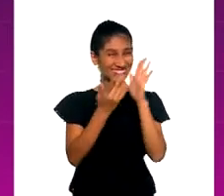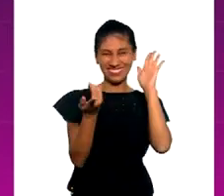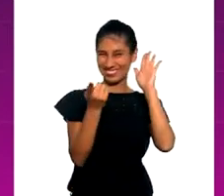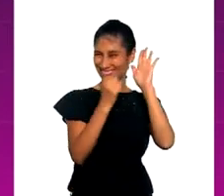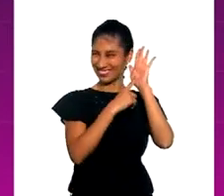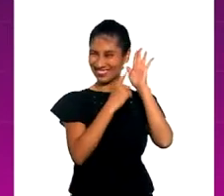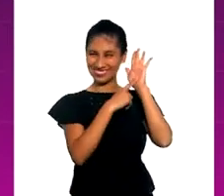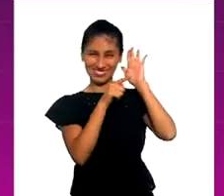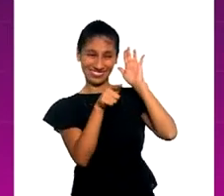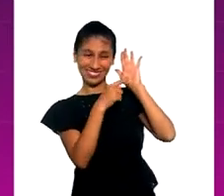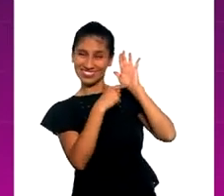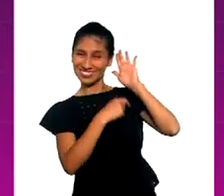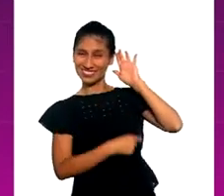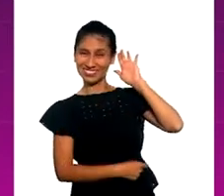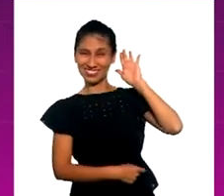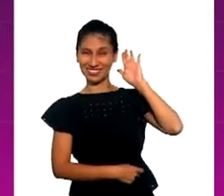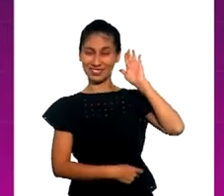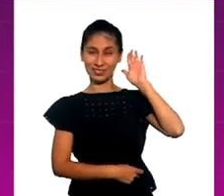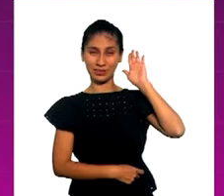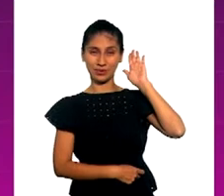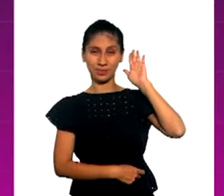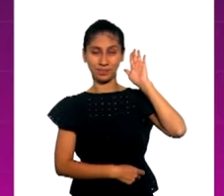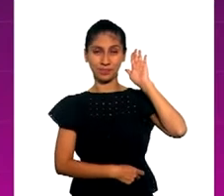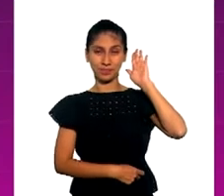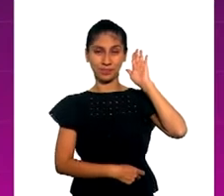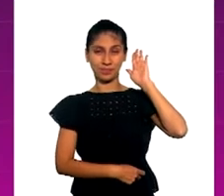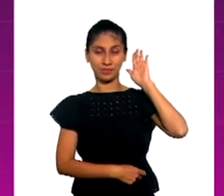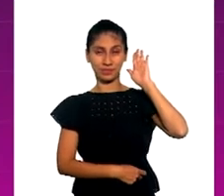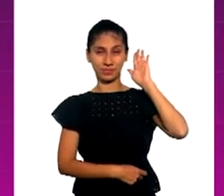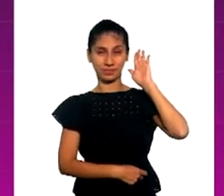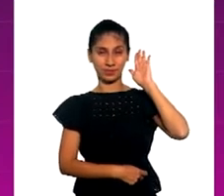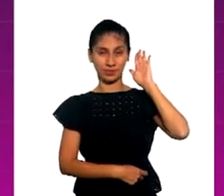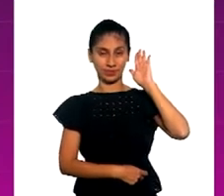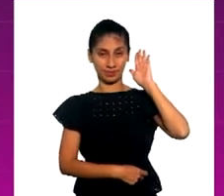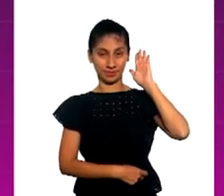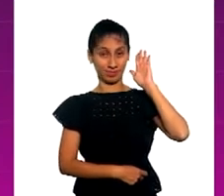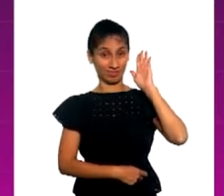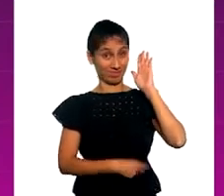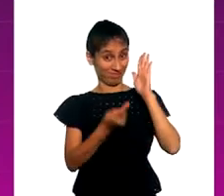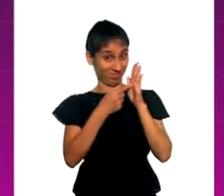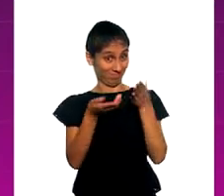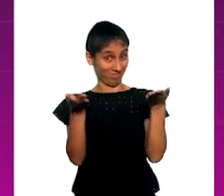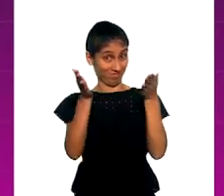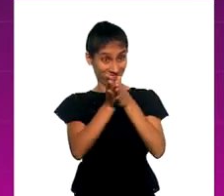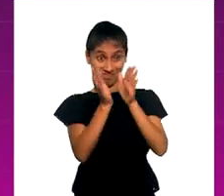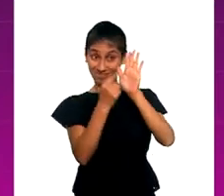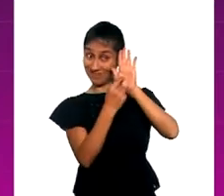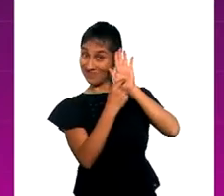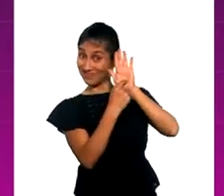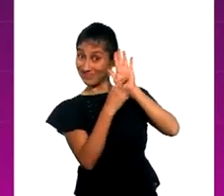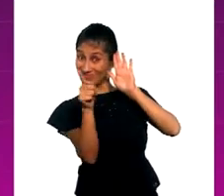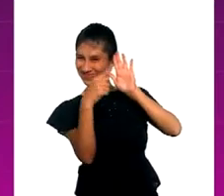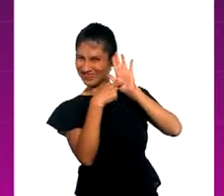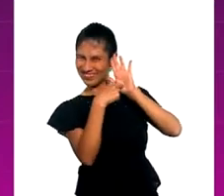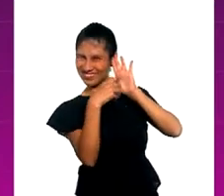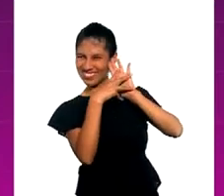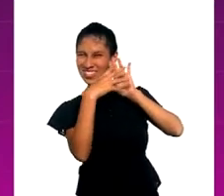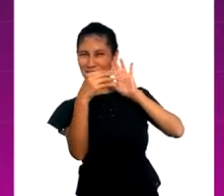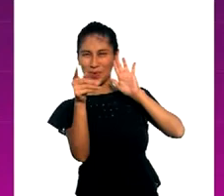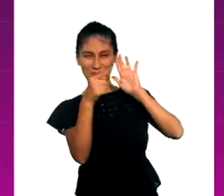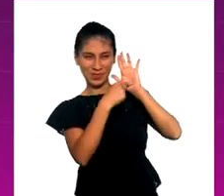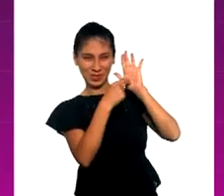separa los bordes de la base del triángulo por la mitad hasta formar un